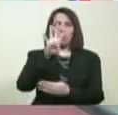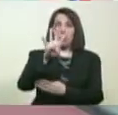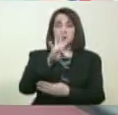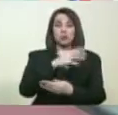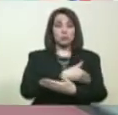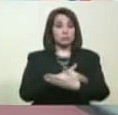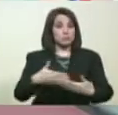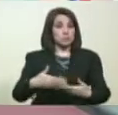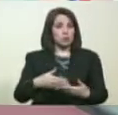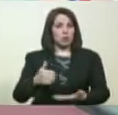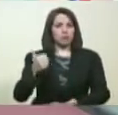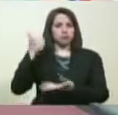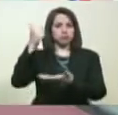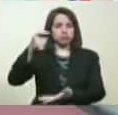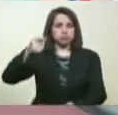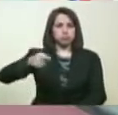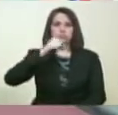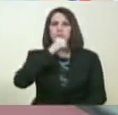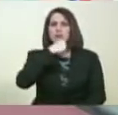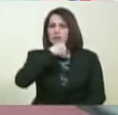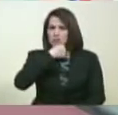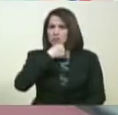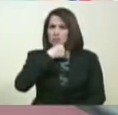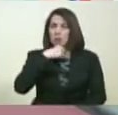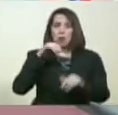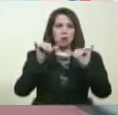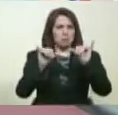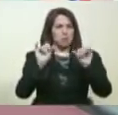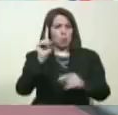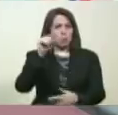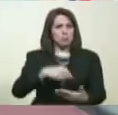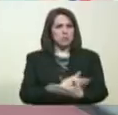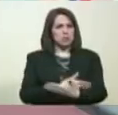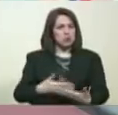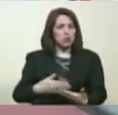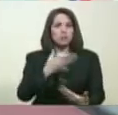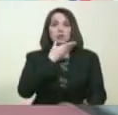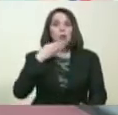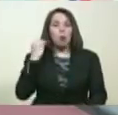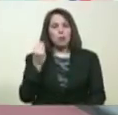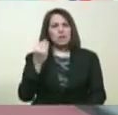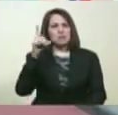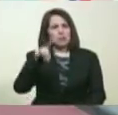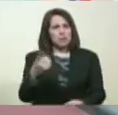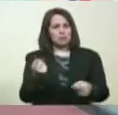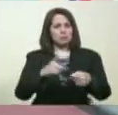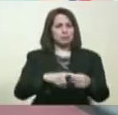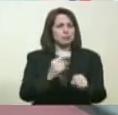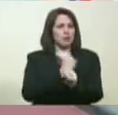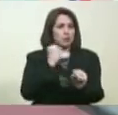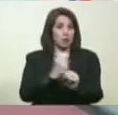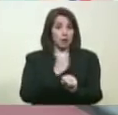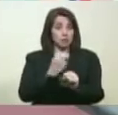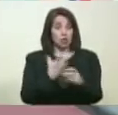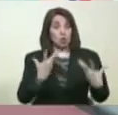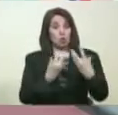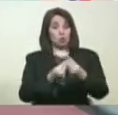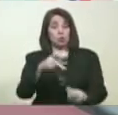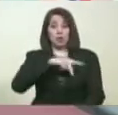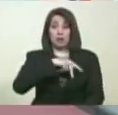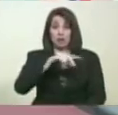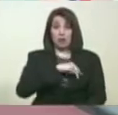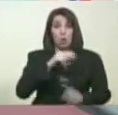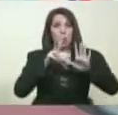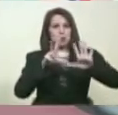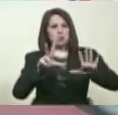con el carnet de la patria fue que yo creé el Plan Chamba Juvenil, 1 millón de jóvenes ya incorporados. Sí, con el carnet de la patria fue que creé